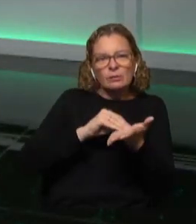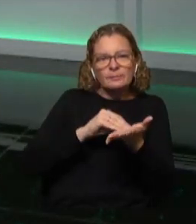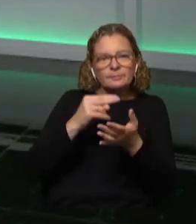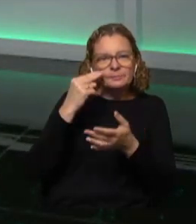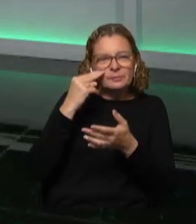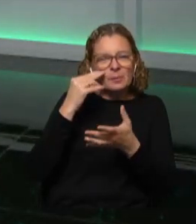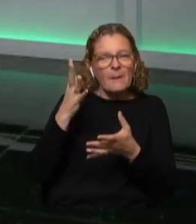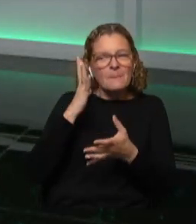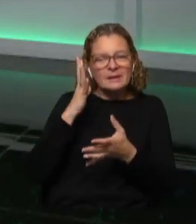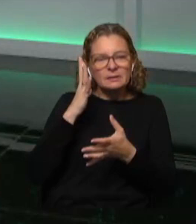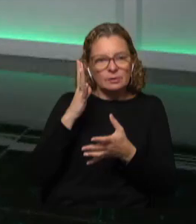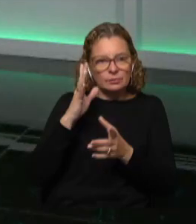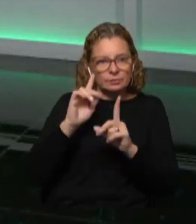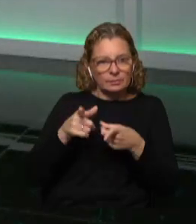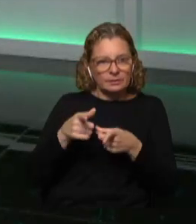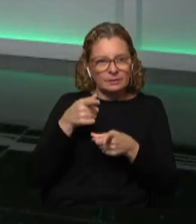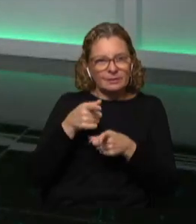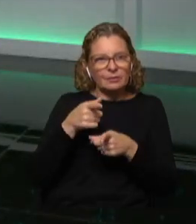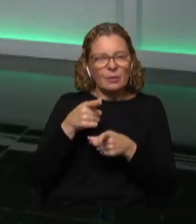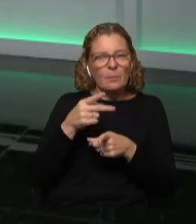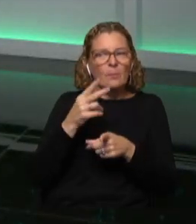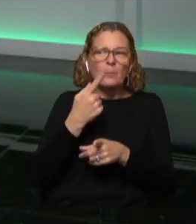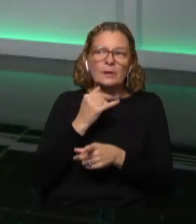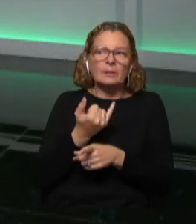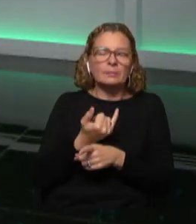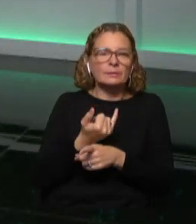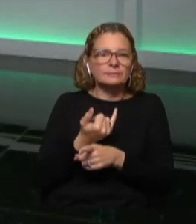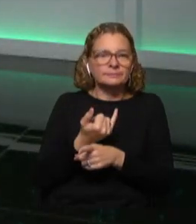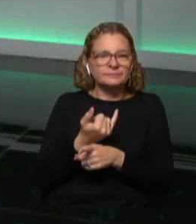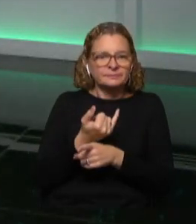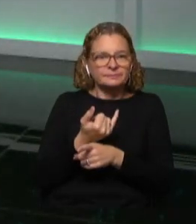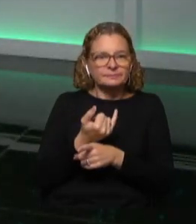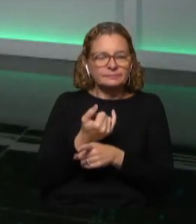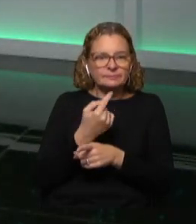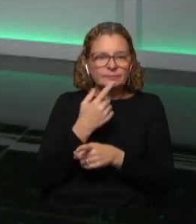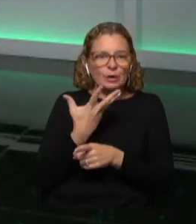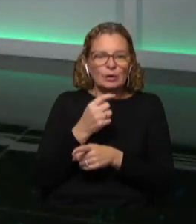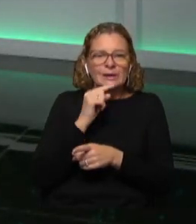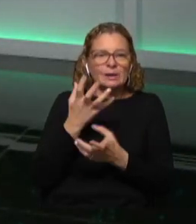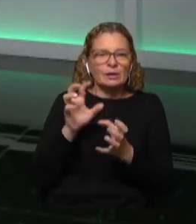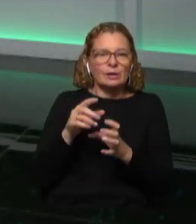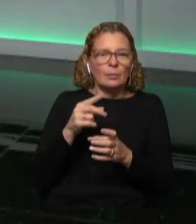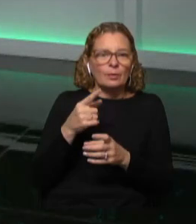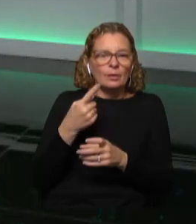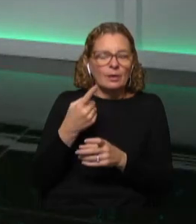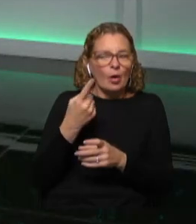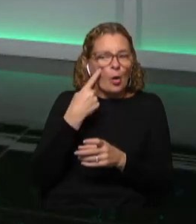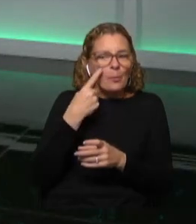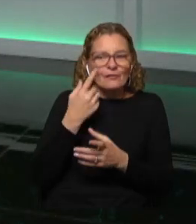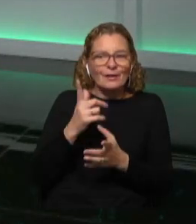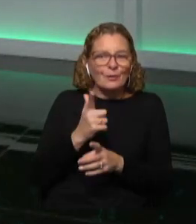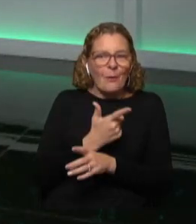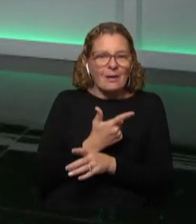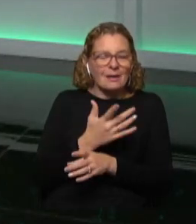de peligro. Bueno, son... esos delitos que no, implican daños constatados concretamente, sino